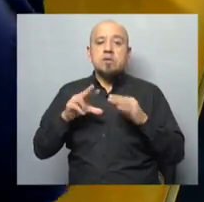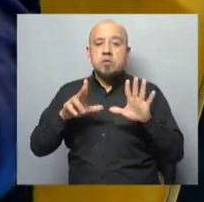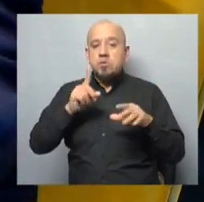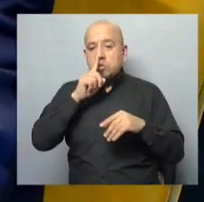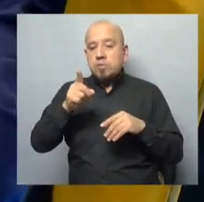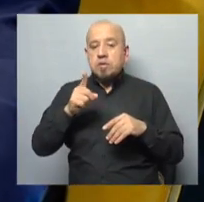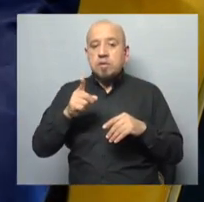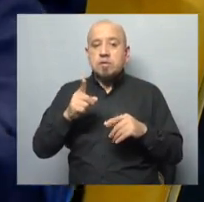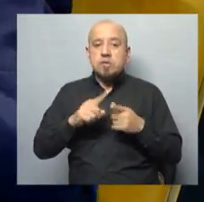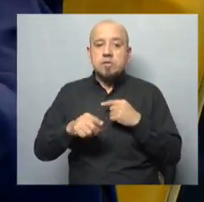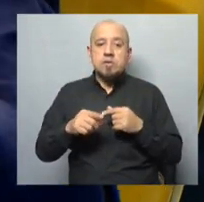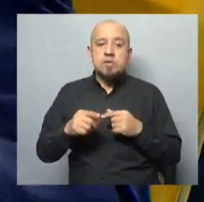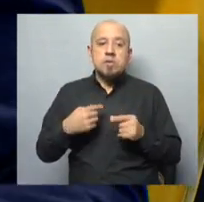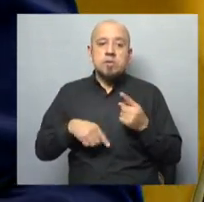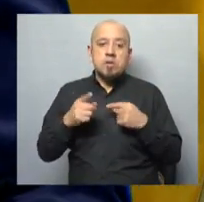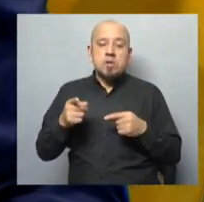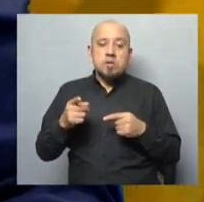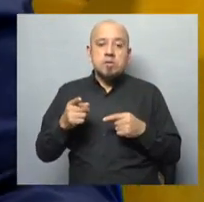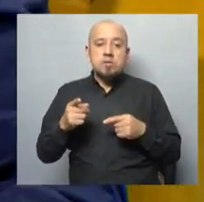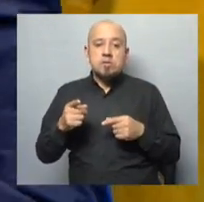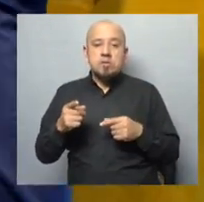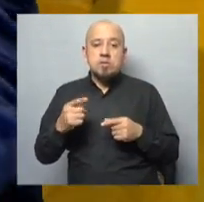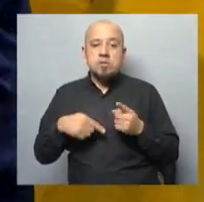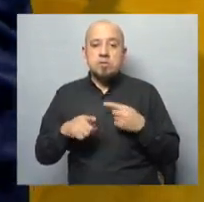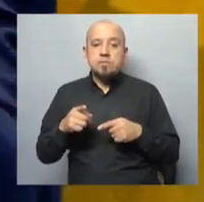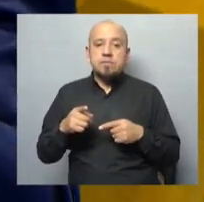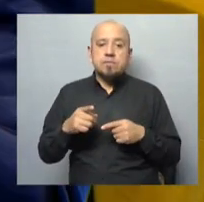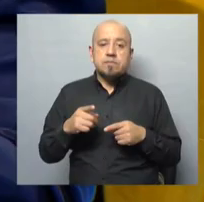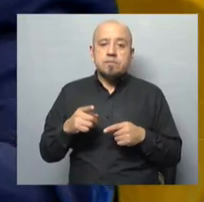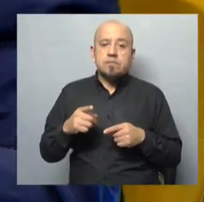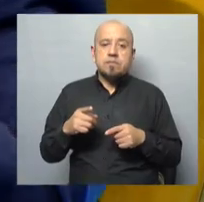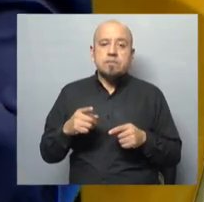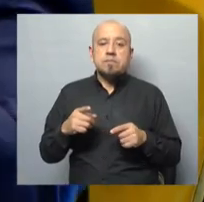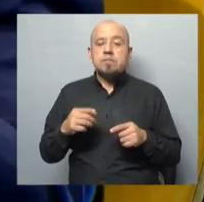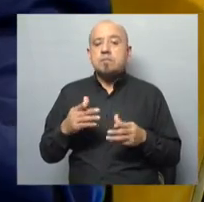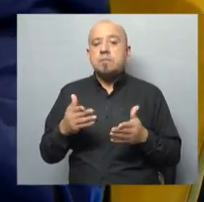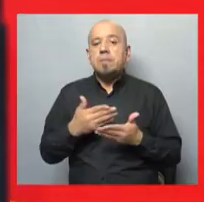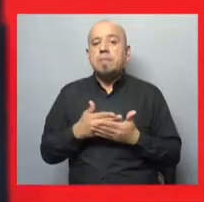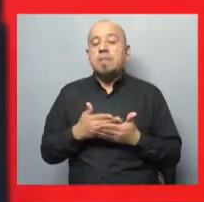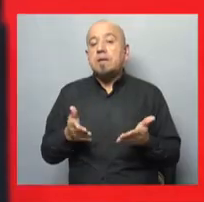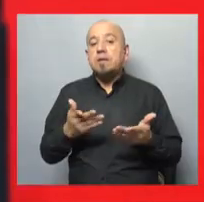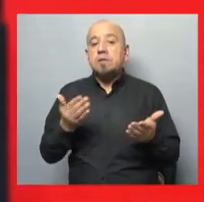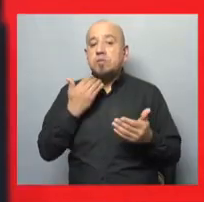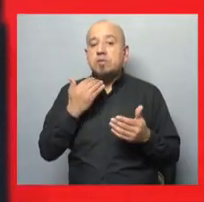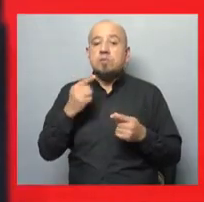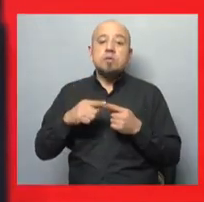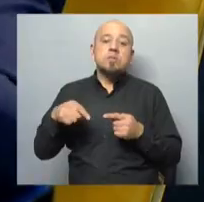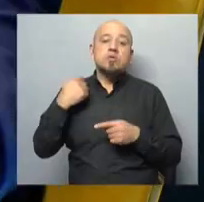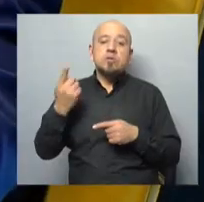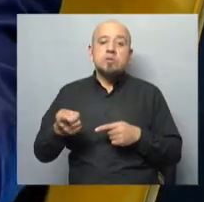un rotundo éxito pero no da para no da para qué pasa